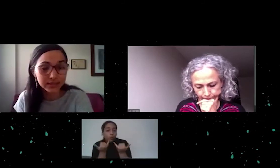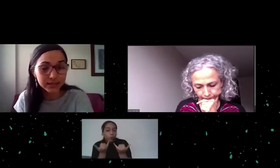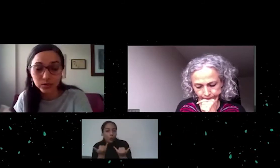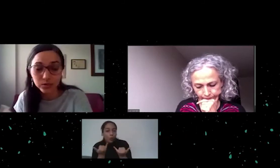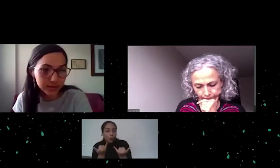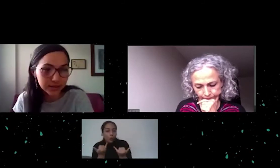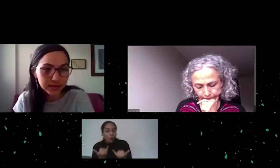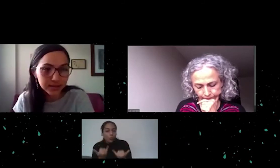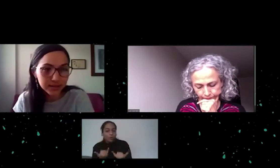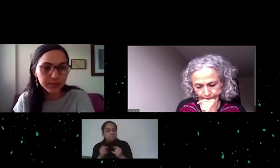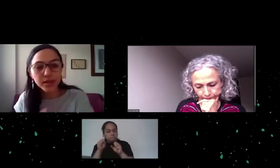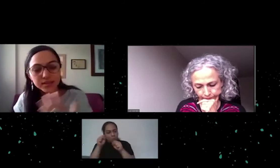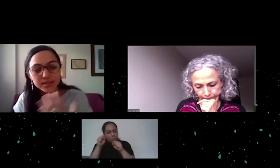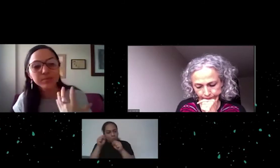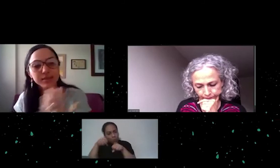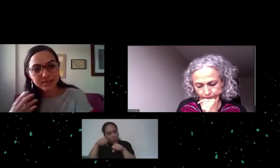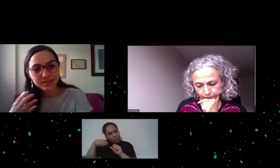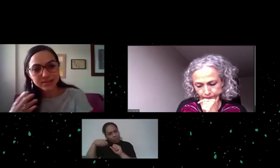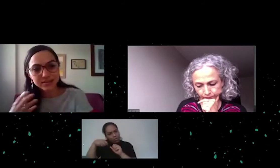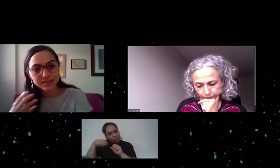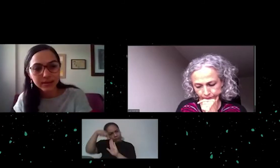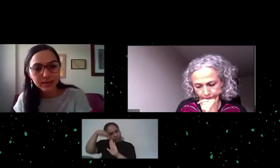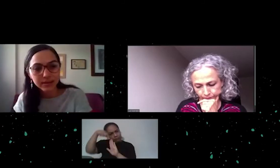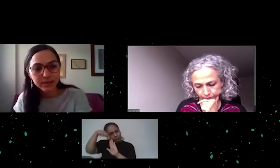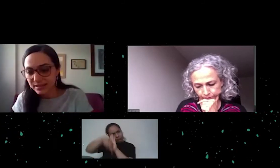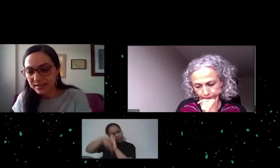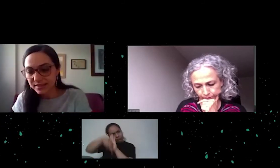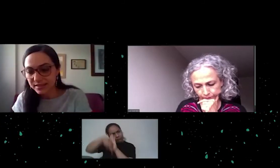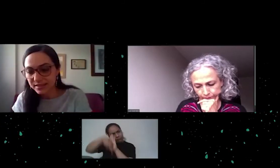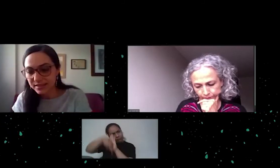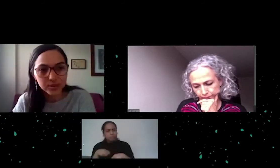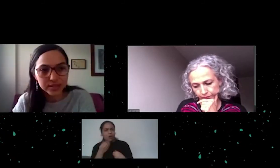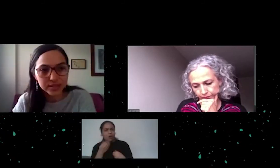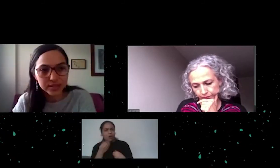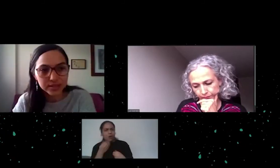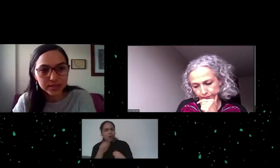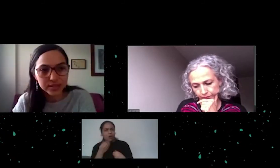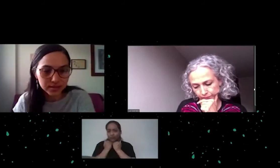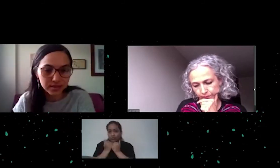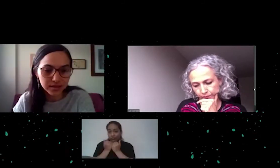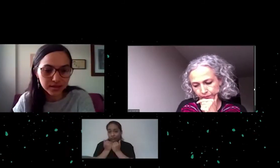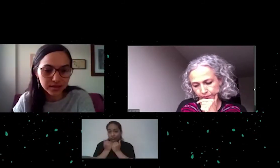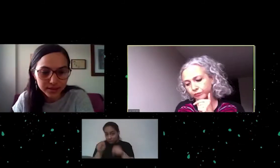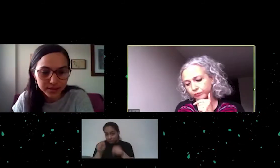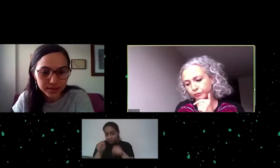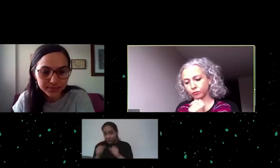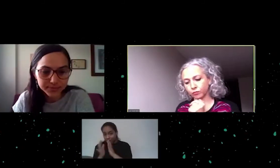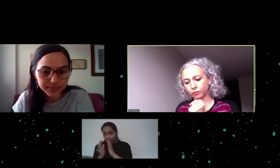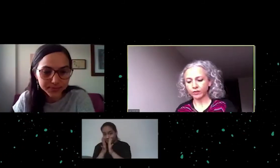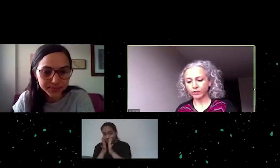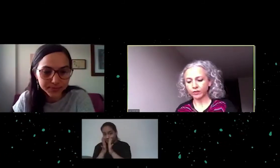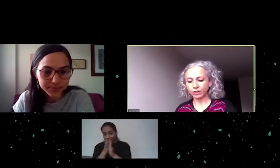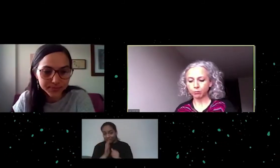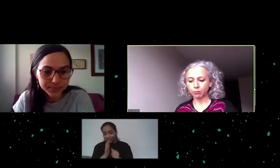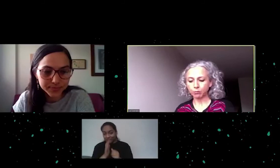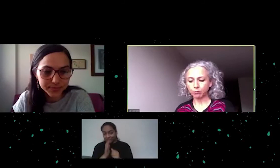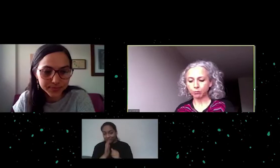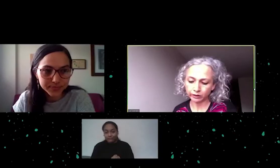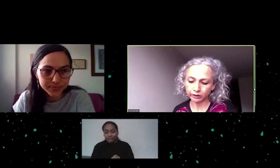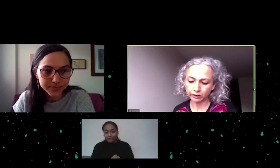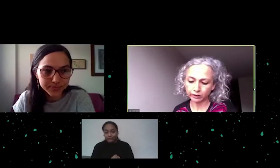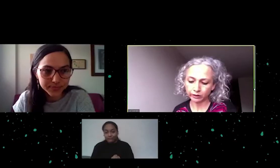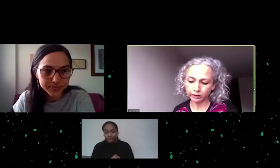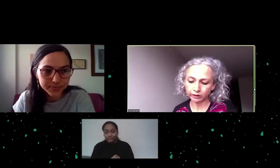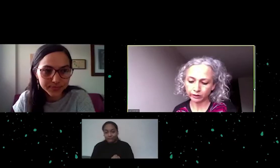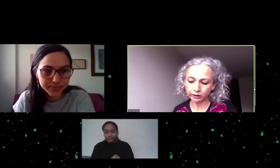actuales que puedan también estar presentes en las reflexiones que tú presentas en tus obras. Bueno, la pregunta es larga y